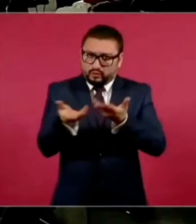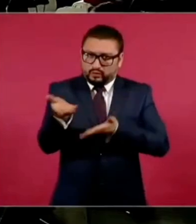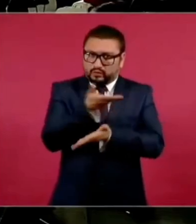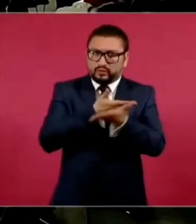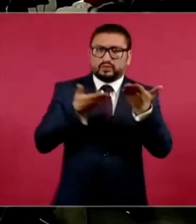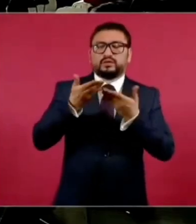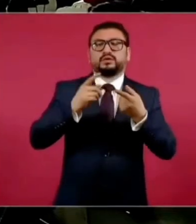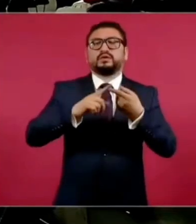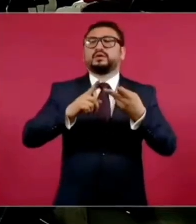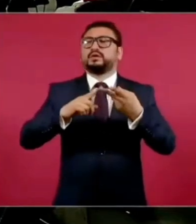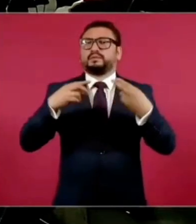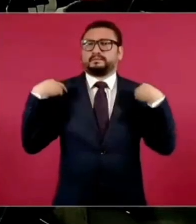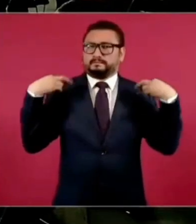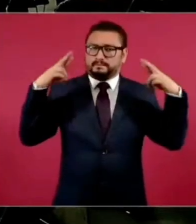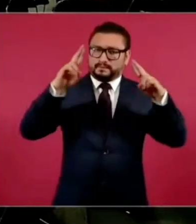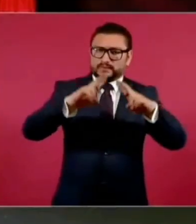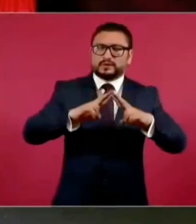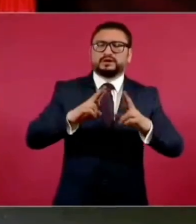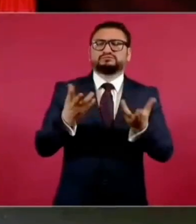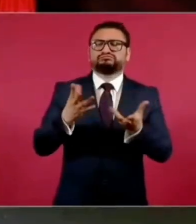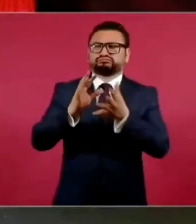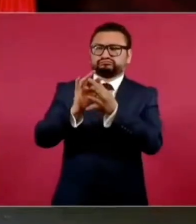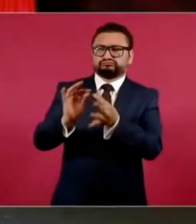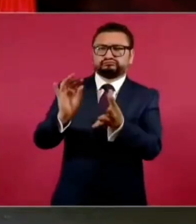de los maestros,